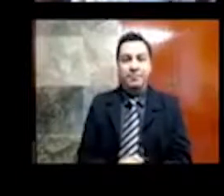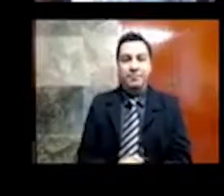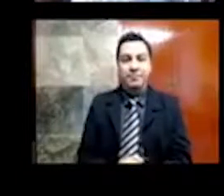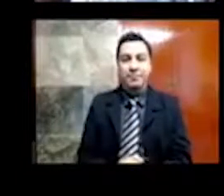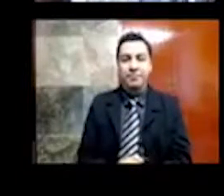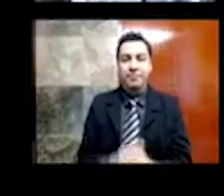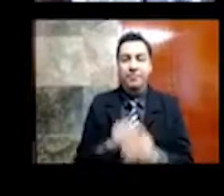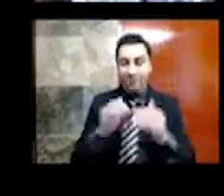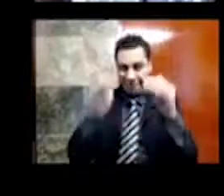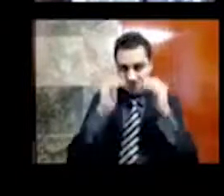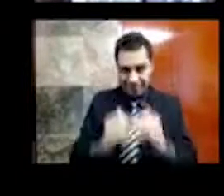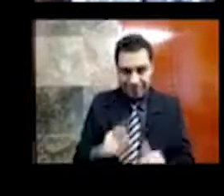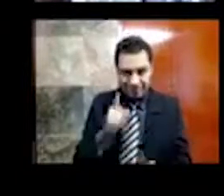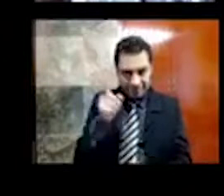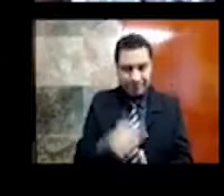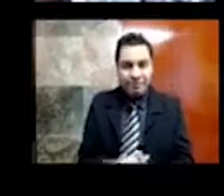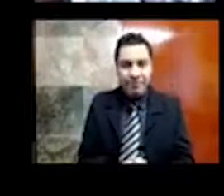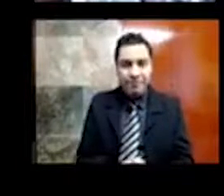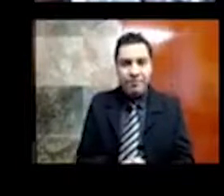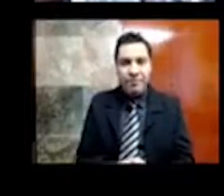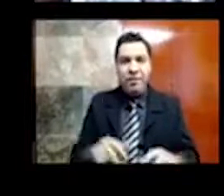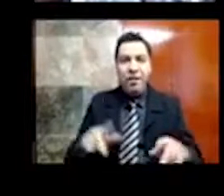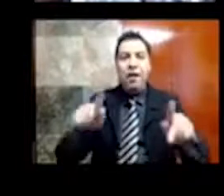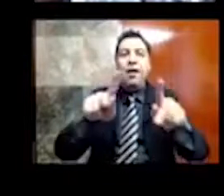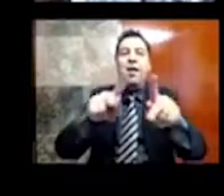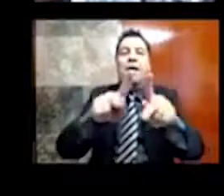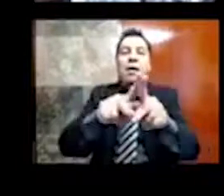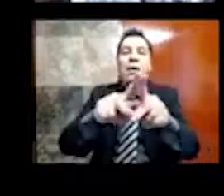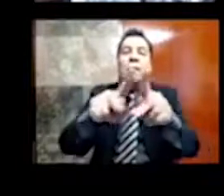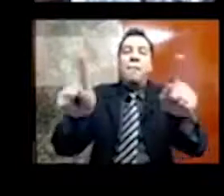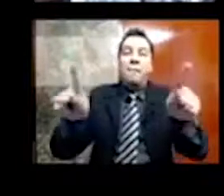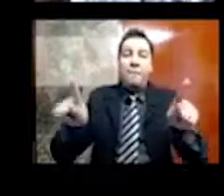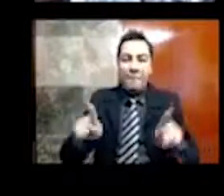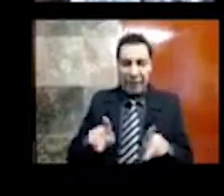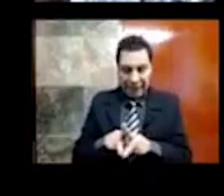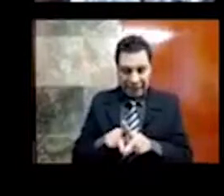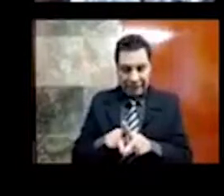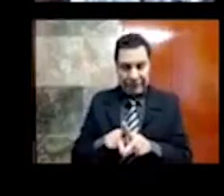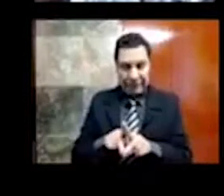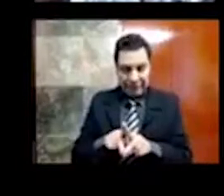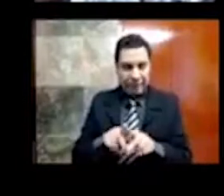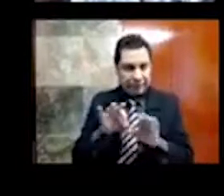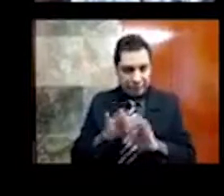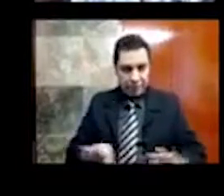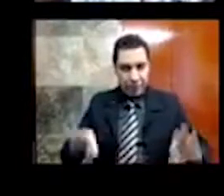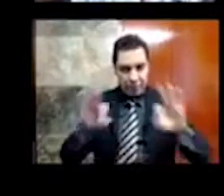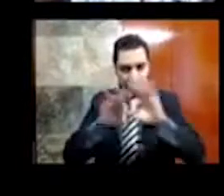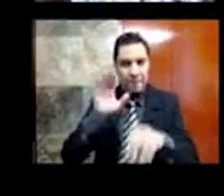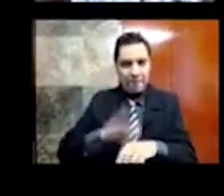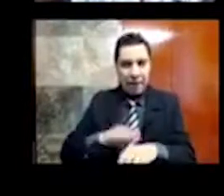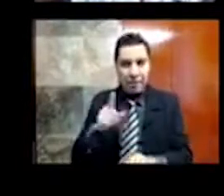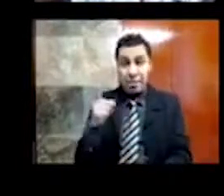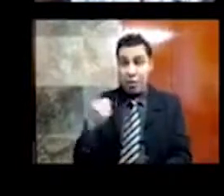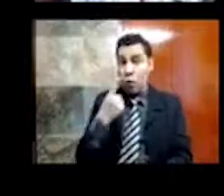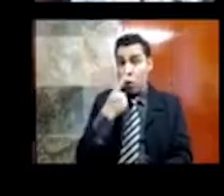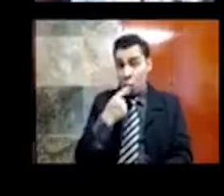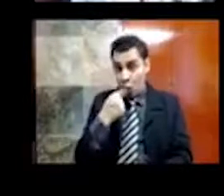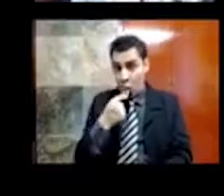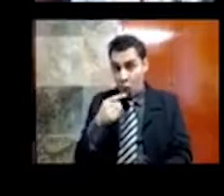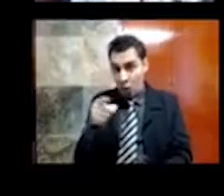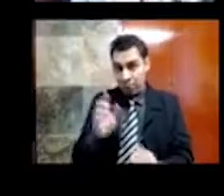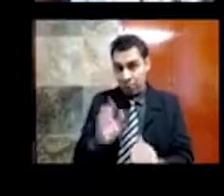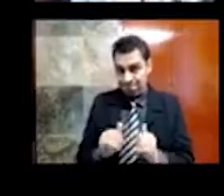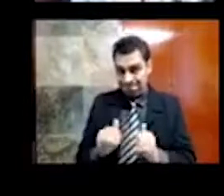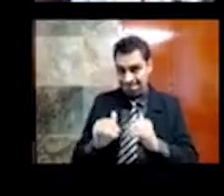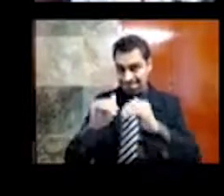Esta era la plaza principal de Cholula cuando llegaron los españoles. La pirámide roja es la de Quetzalcóatl. Hoy está el